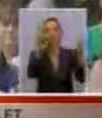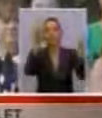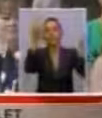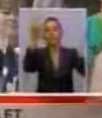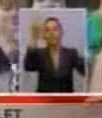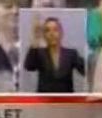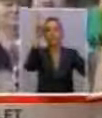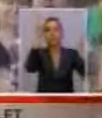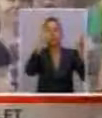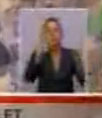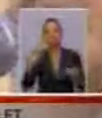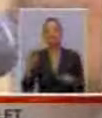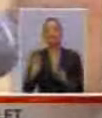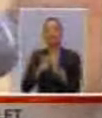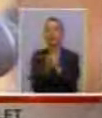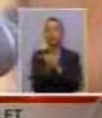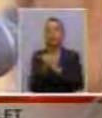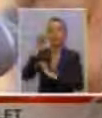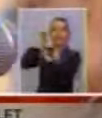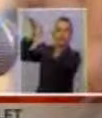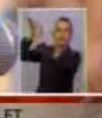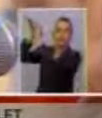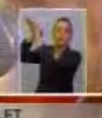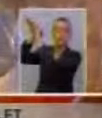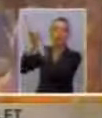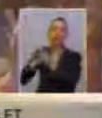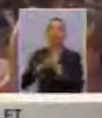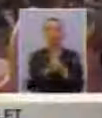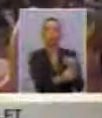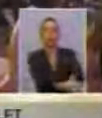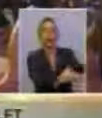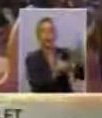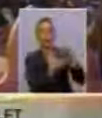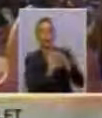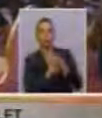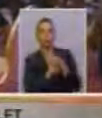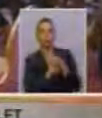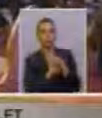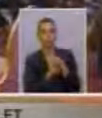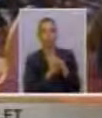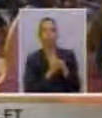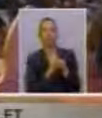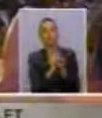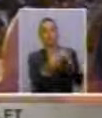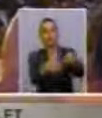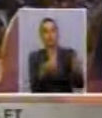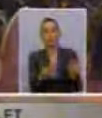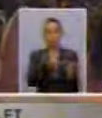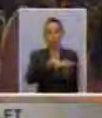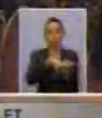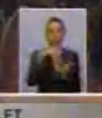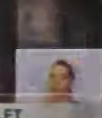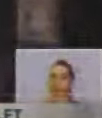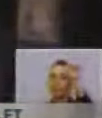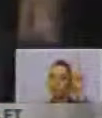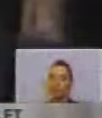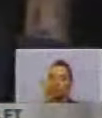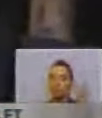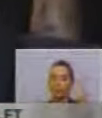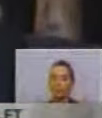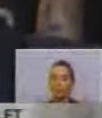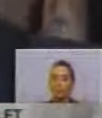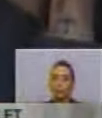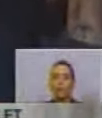difícil cumplir con estas primeras 50 promesas en estos 100 días de mandato. Claro, a ver, yo creo que la